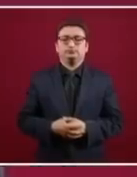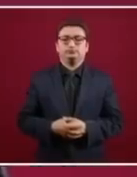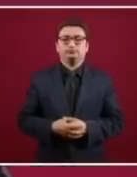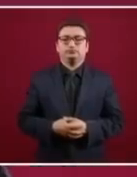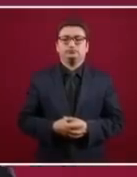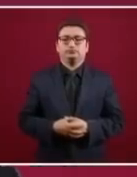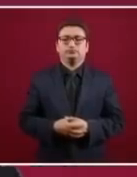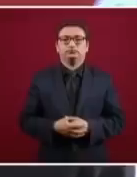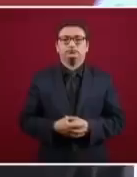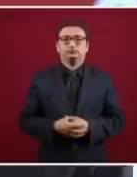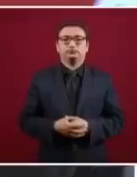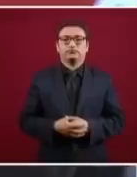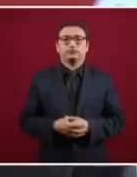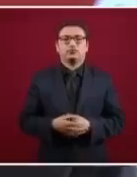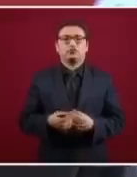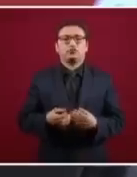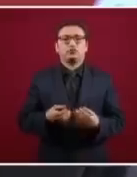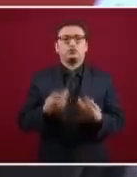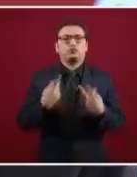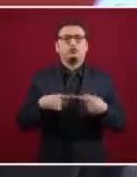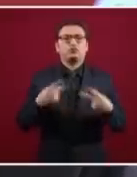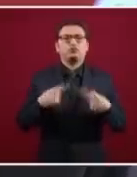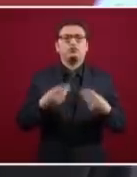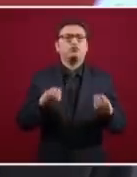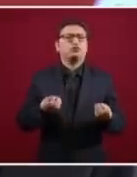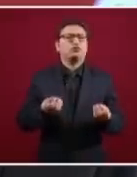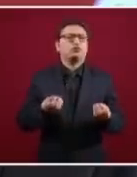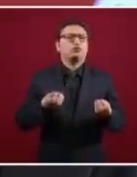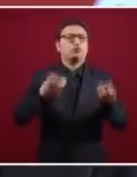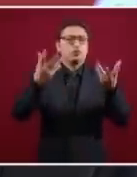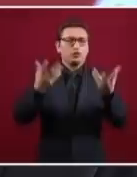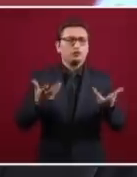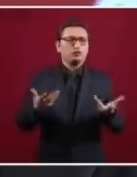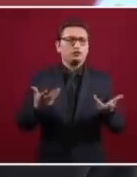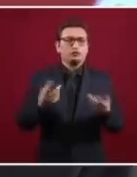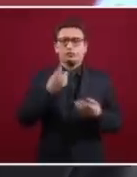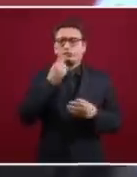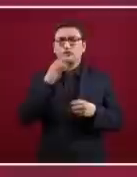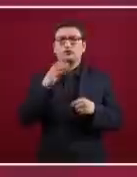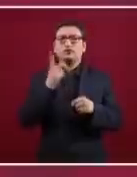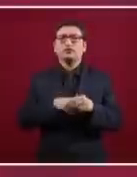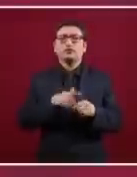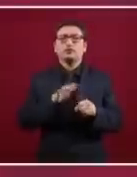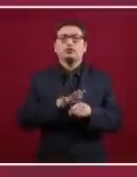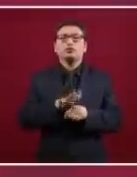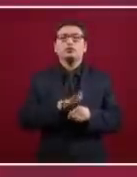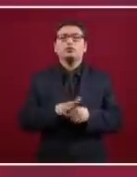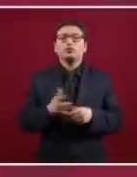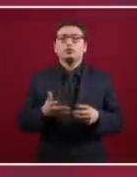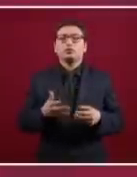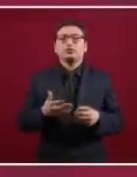cuántos elementos efectivos de la policía federal 10.000